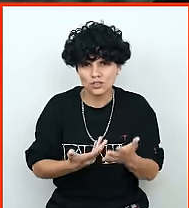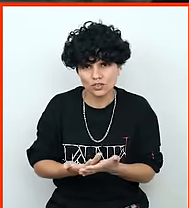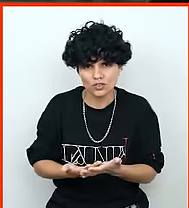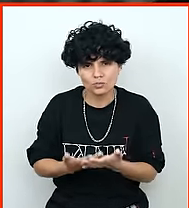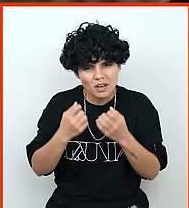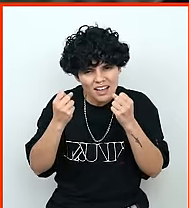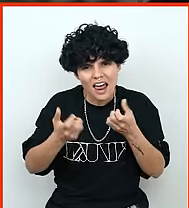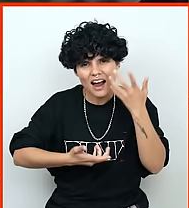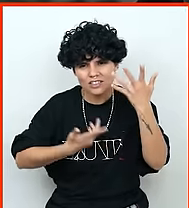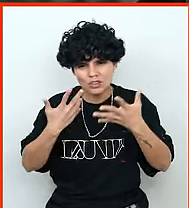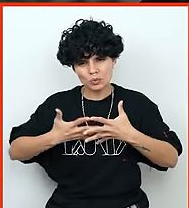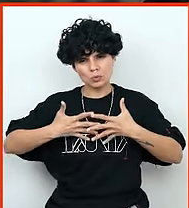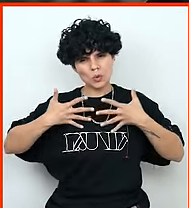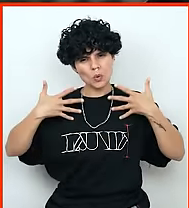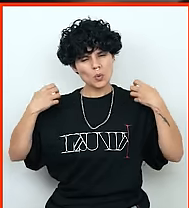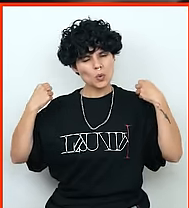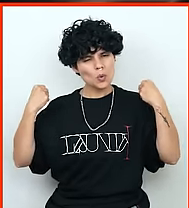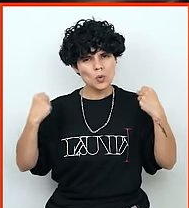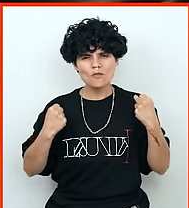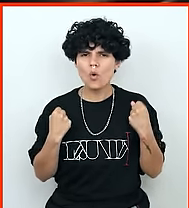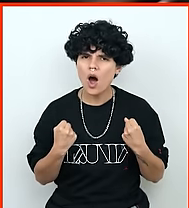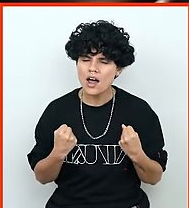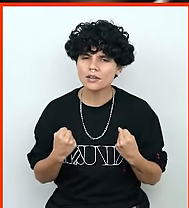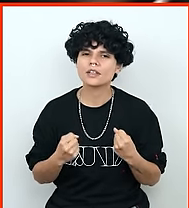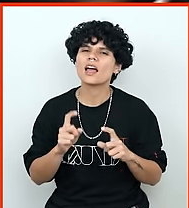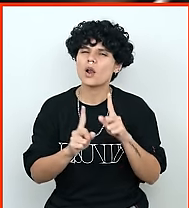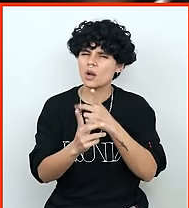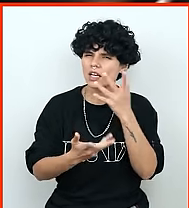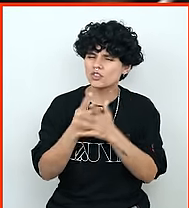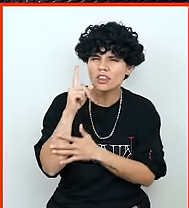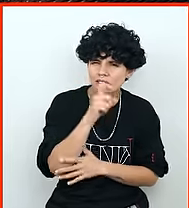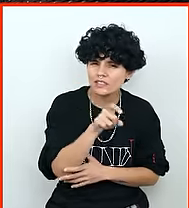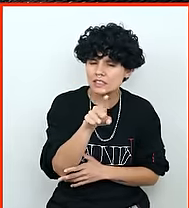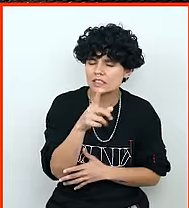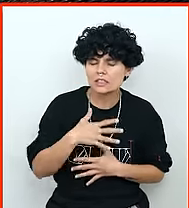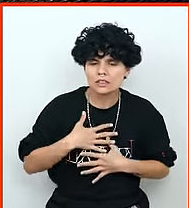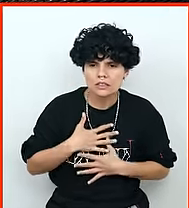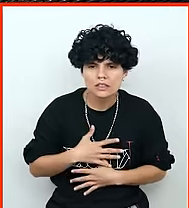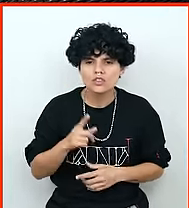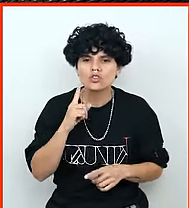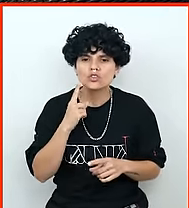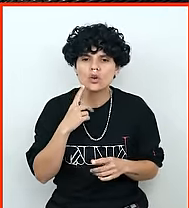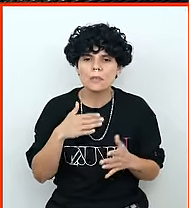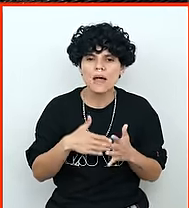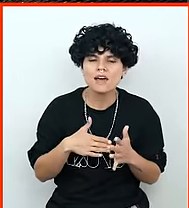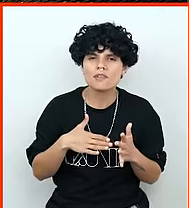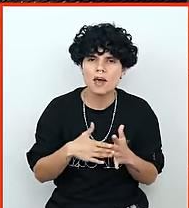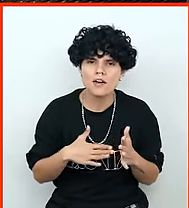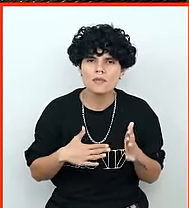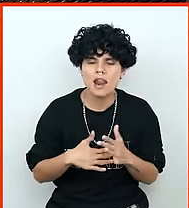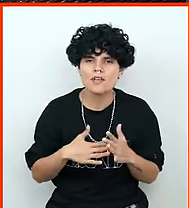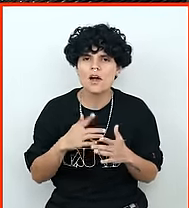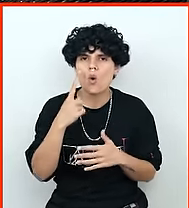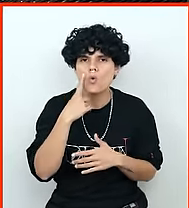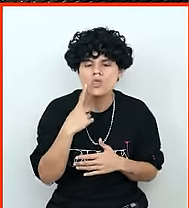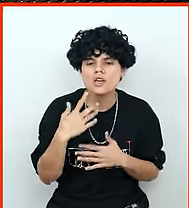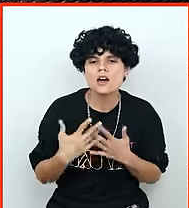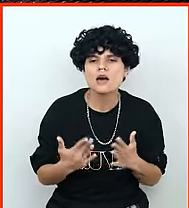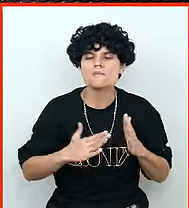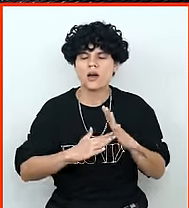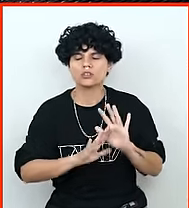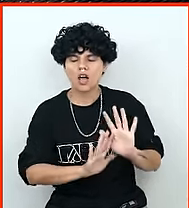obra impresionante. Me costó escribir ese tema. Hay temas que cuestan. Ese tema me costó, tuve que parar, iba parando y pasaban días, volvía